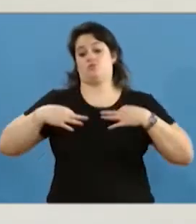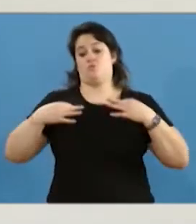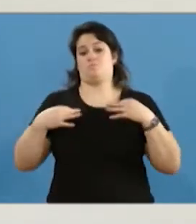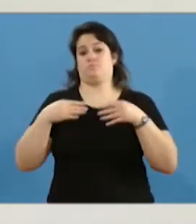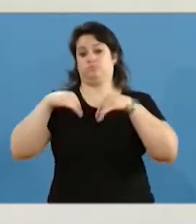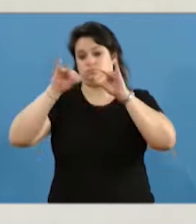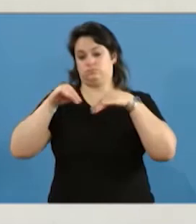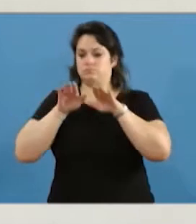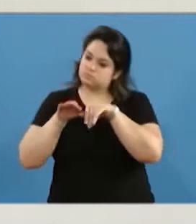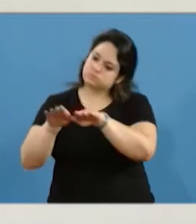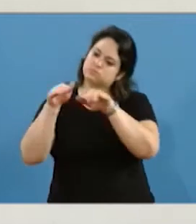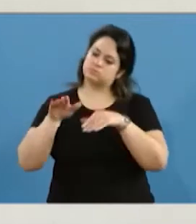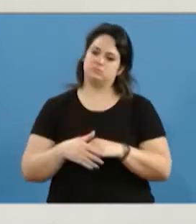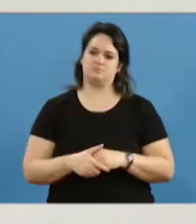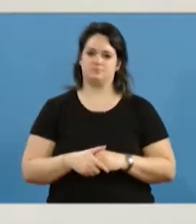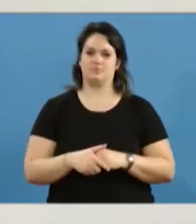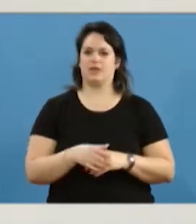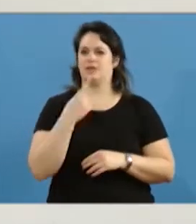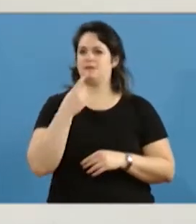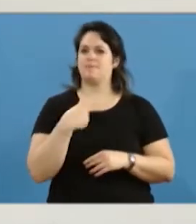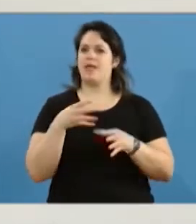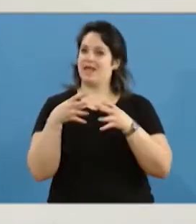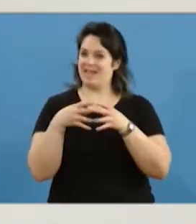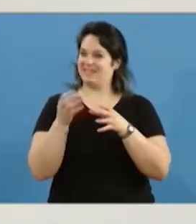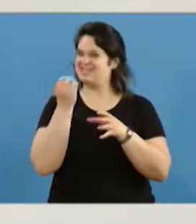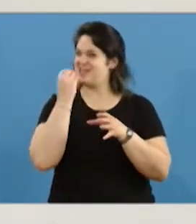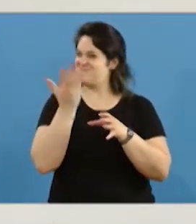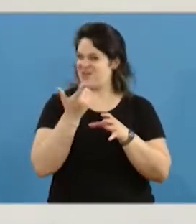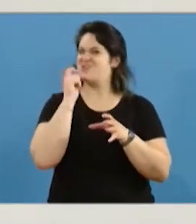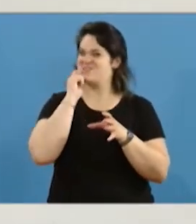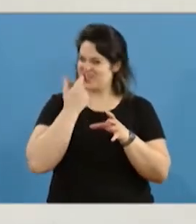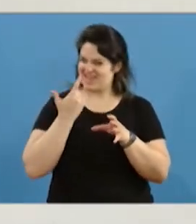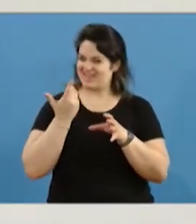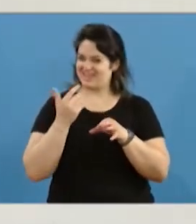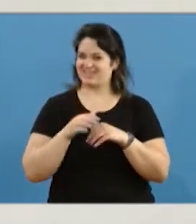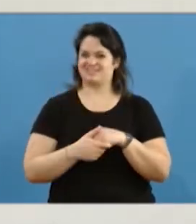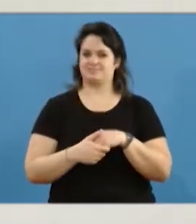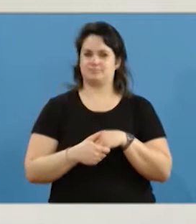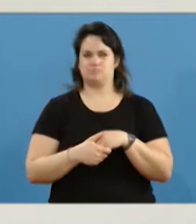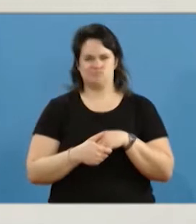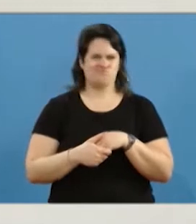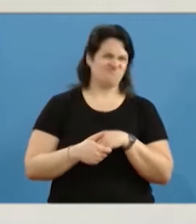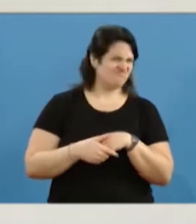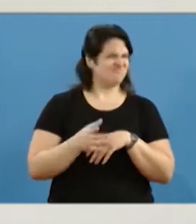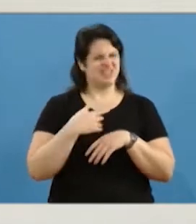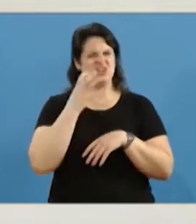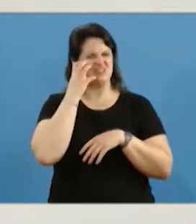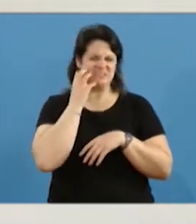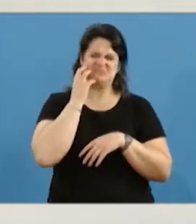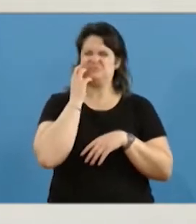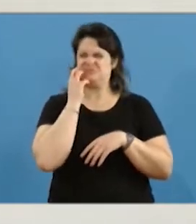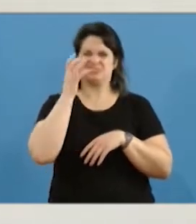malo era que ella me decía que la de trapo sería más linda. Era eso lo que me hacía